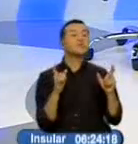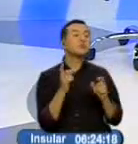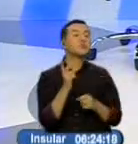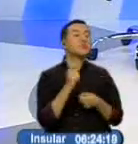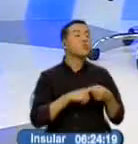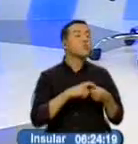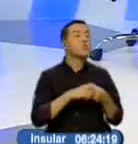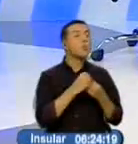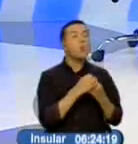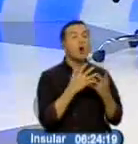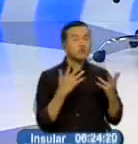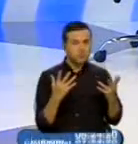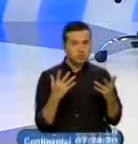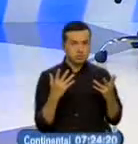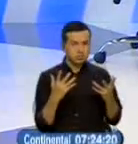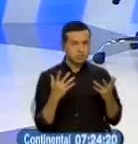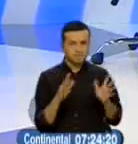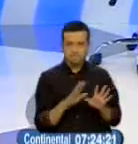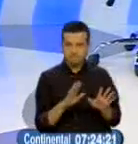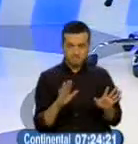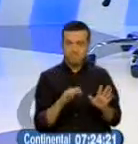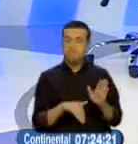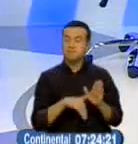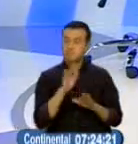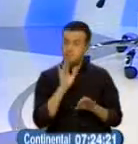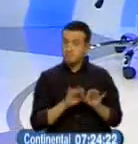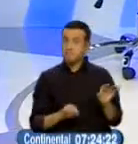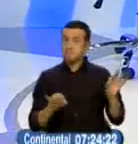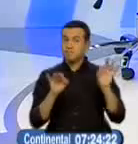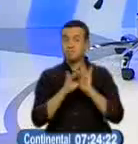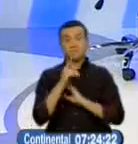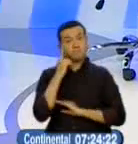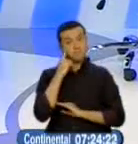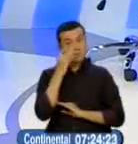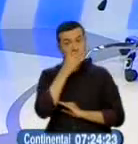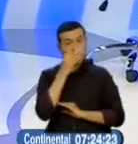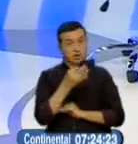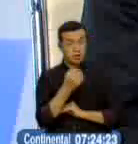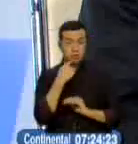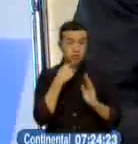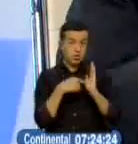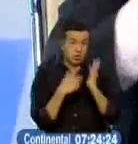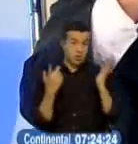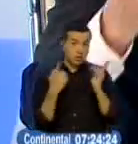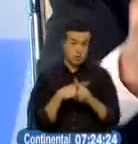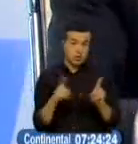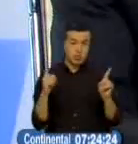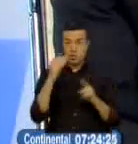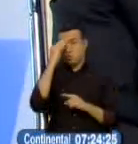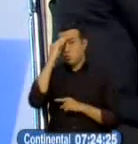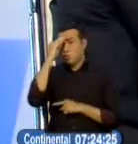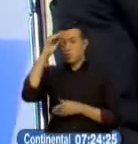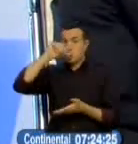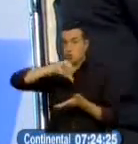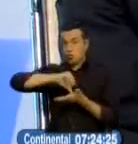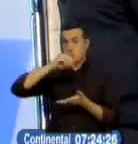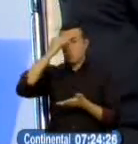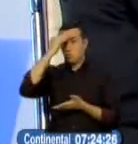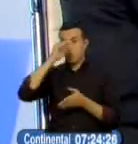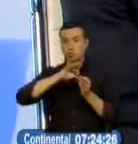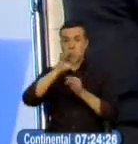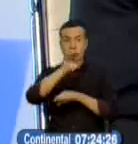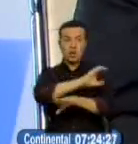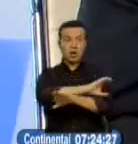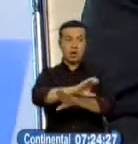de aquello, Fander, tenemos que también ver realidades. Por ejemplo, no es lo mismo la educación urbana que la educación